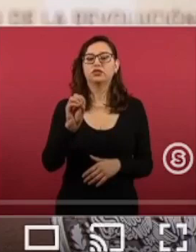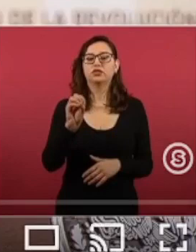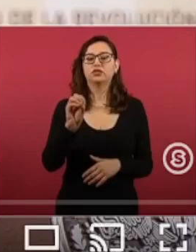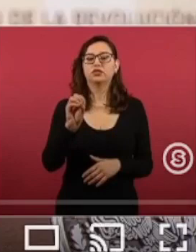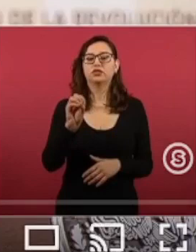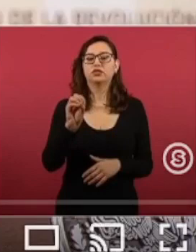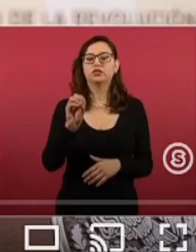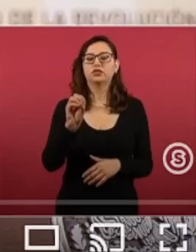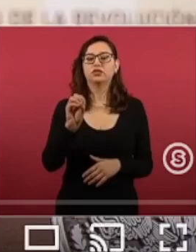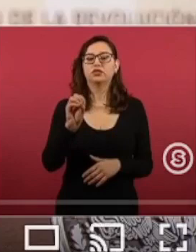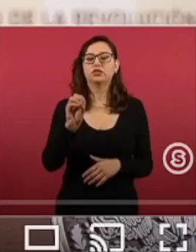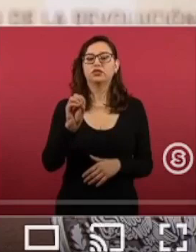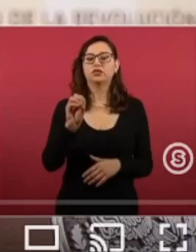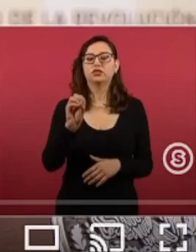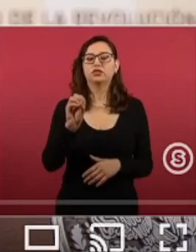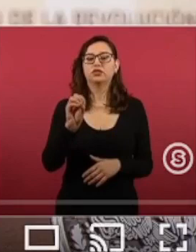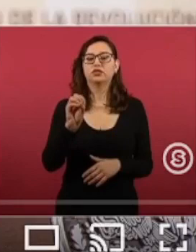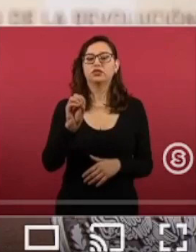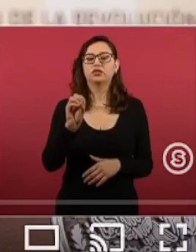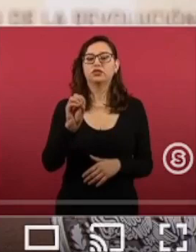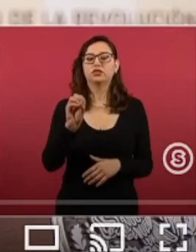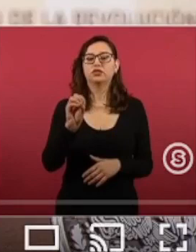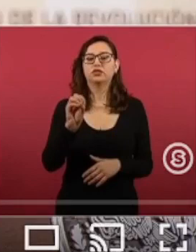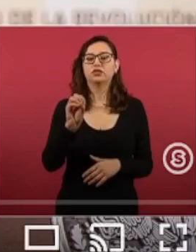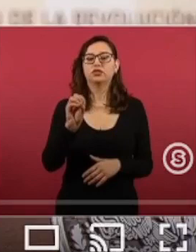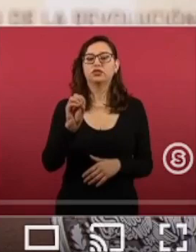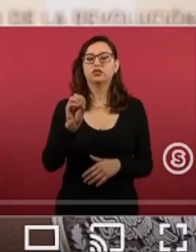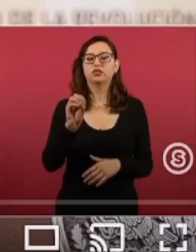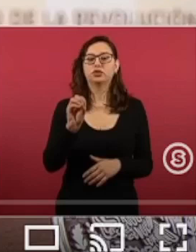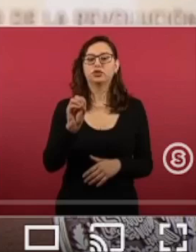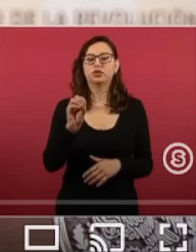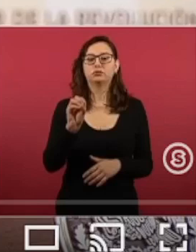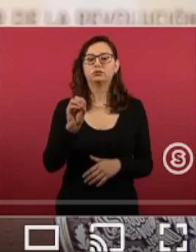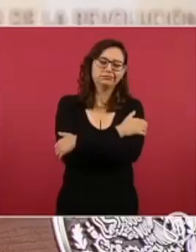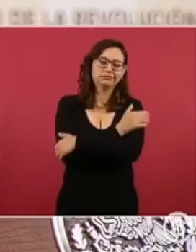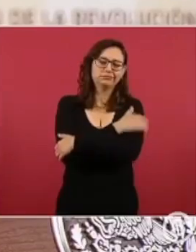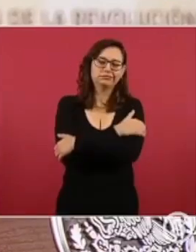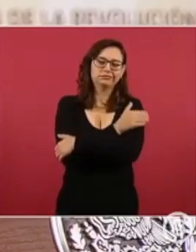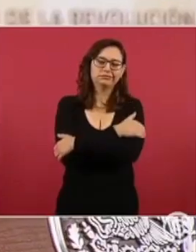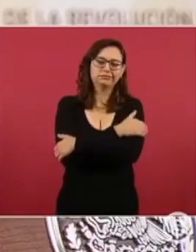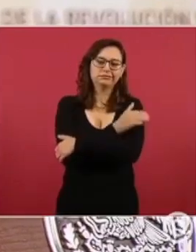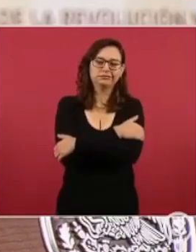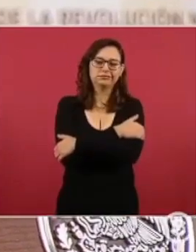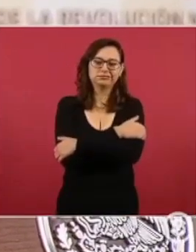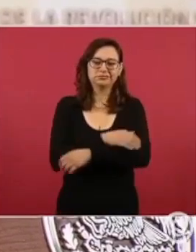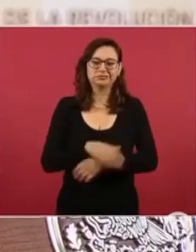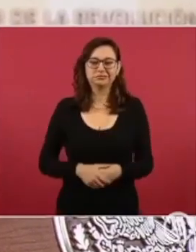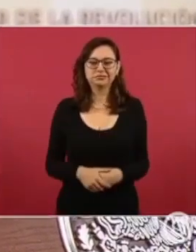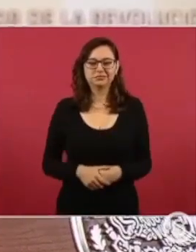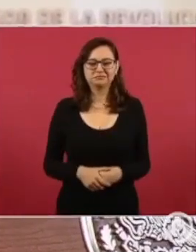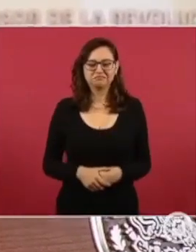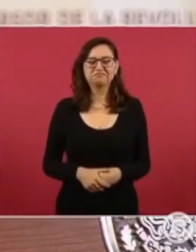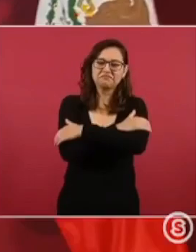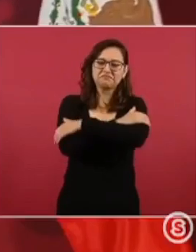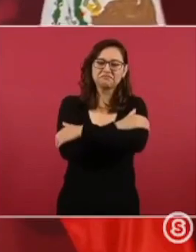Gracias. Bonito abrazo. Le encanta darle abrazo a los narcos, pues también a los guerrilleros. Desde aquí. ¿Y saben por qué? Lo